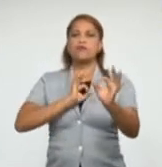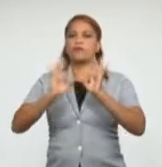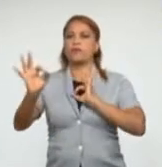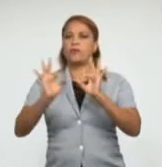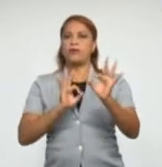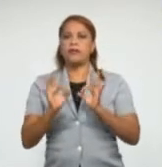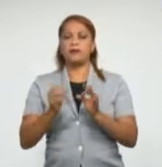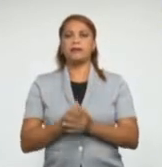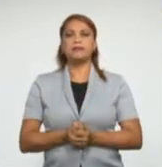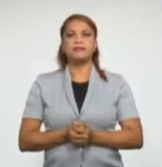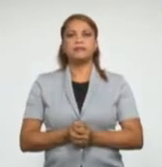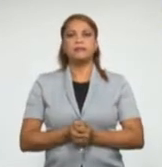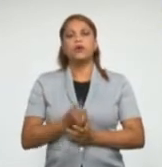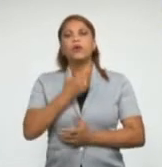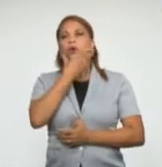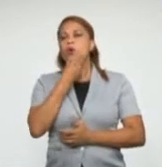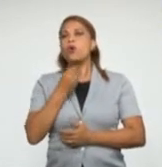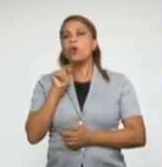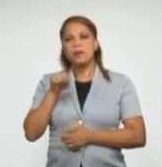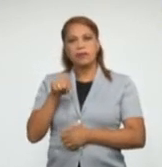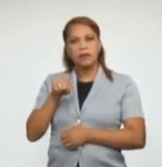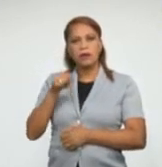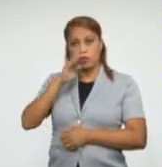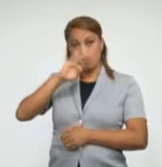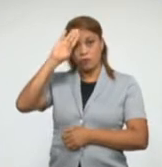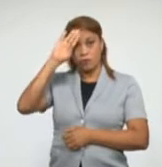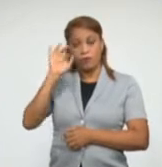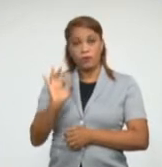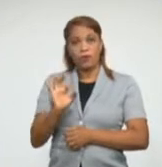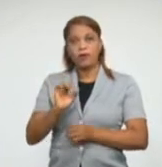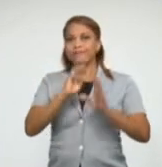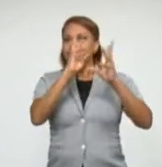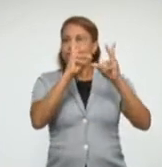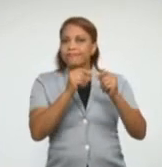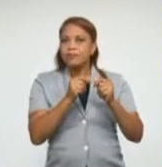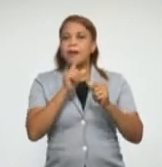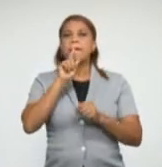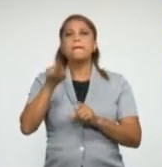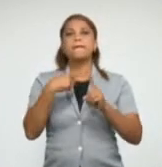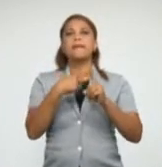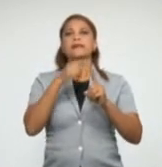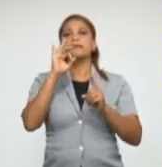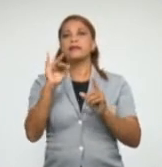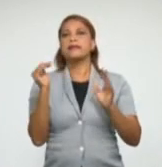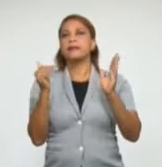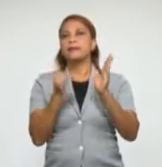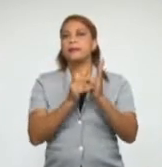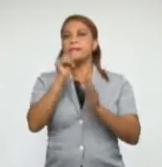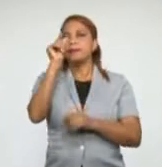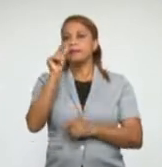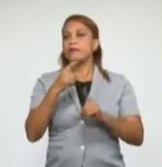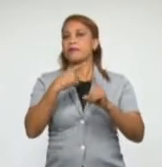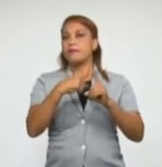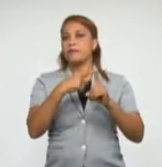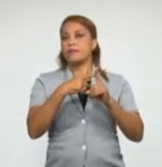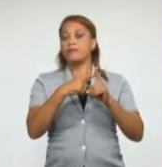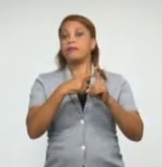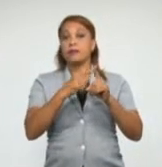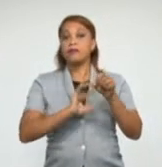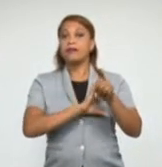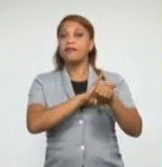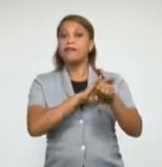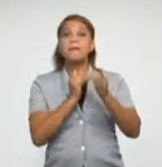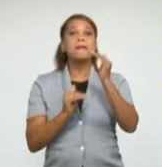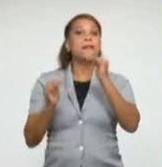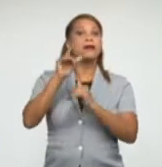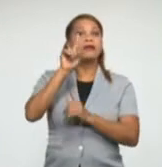a la adolescencia, porque hoy el país acumula más de 7.000 pacientes enfermos mayores de 15 años, entre